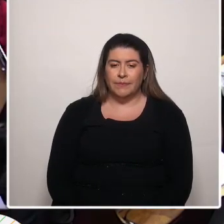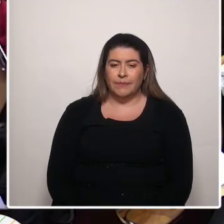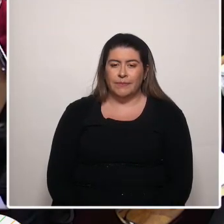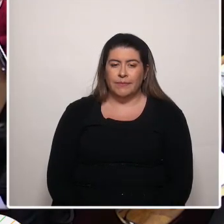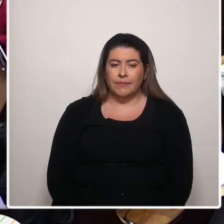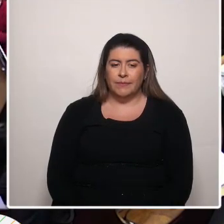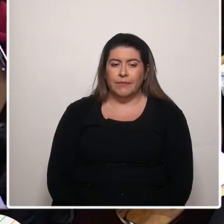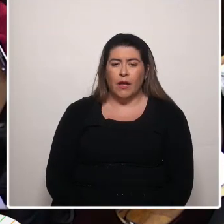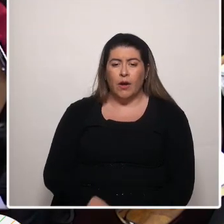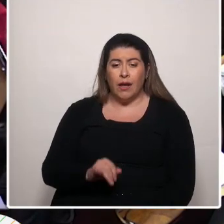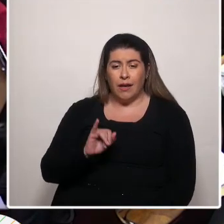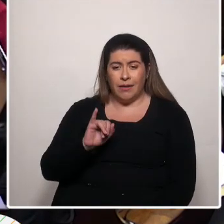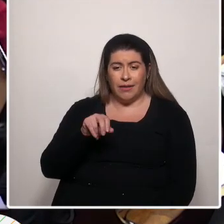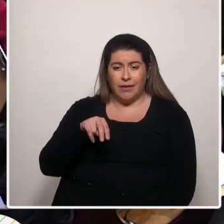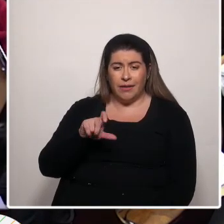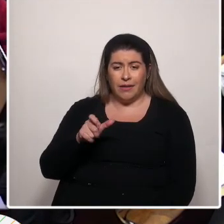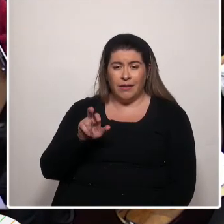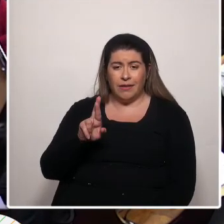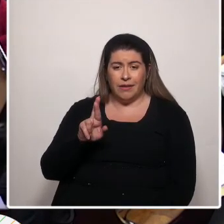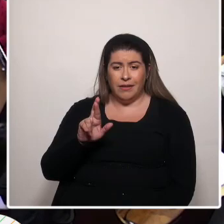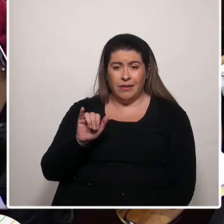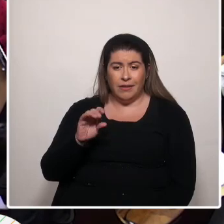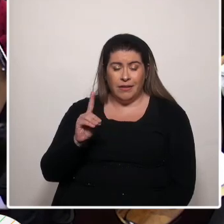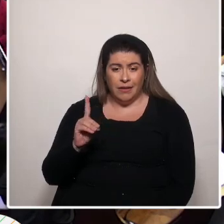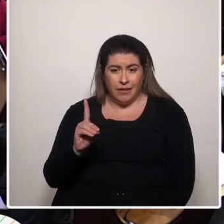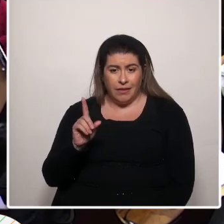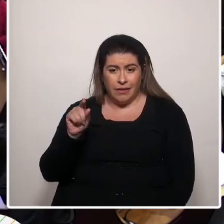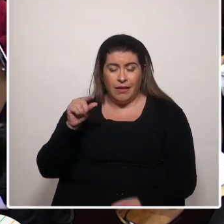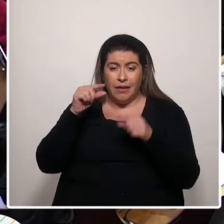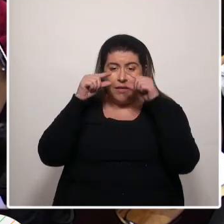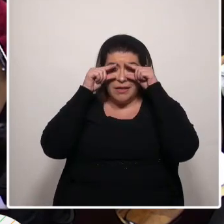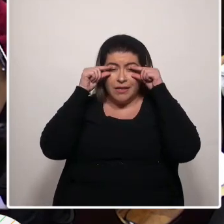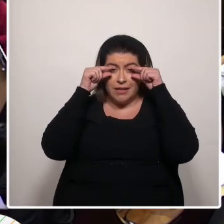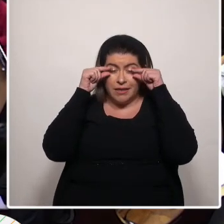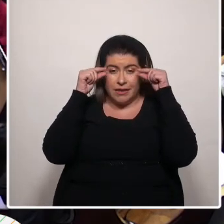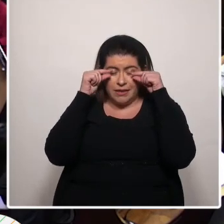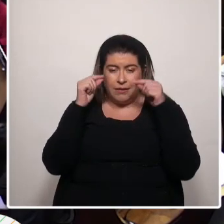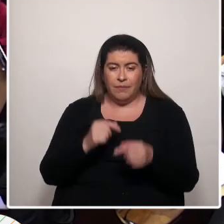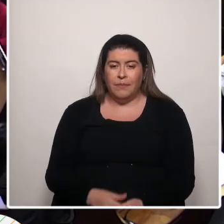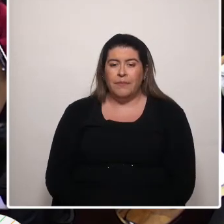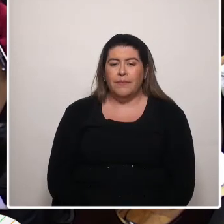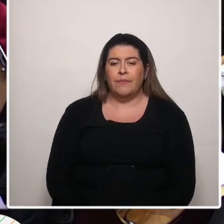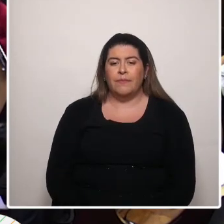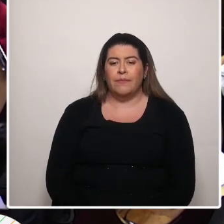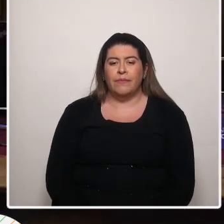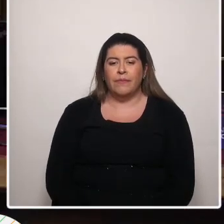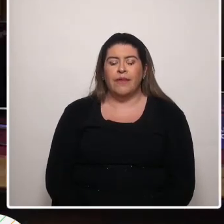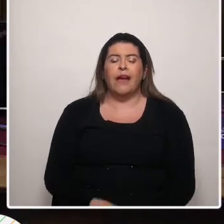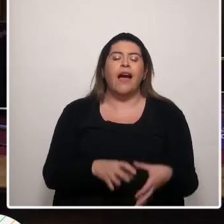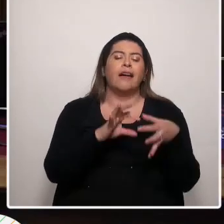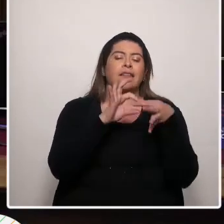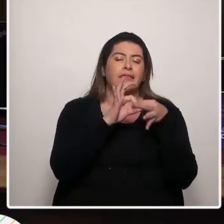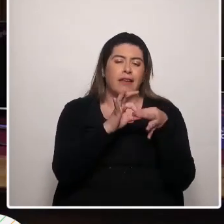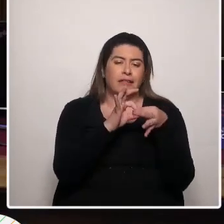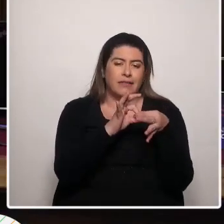¿Cómo no? Ingrid Villena. ¿Aló? Gracias.